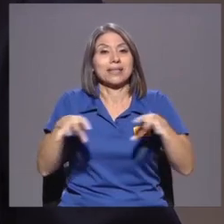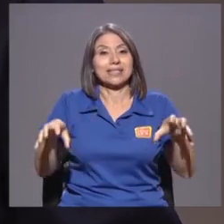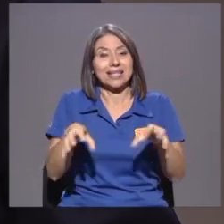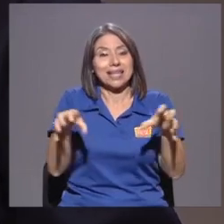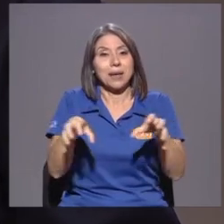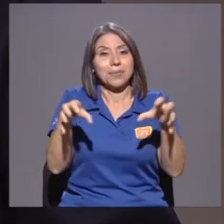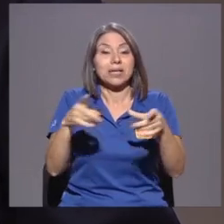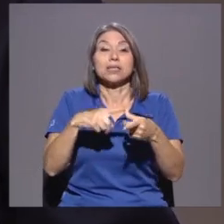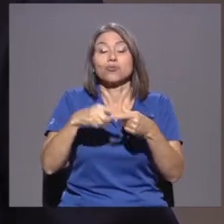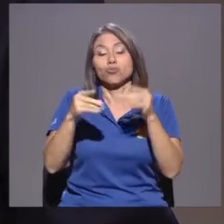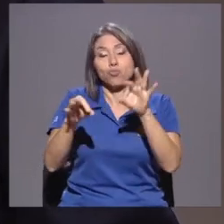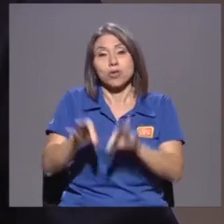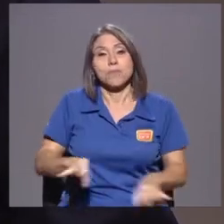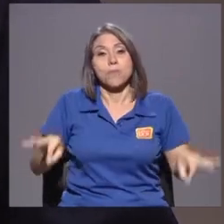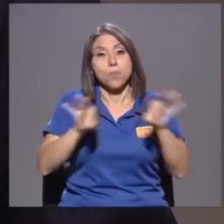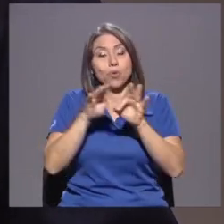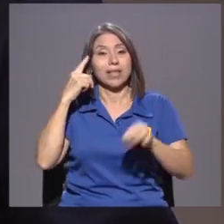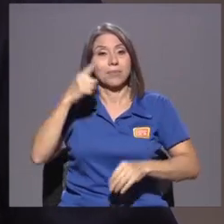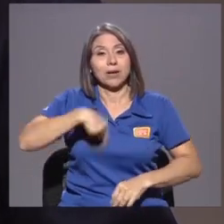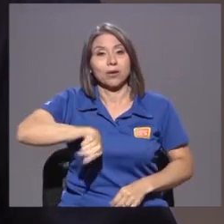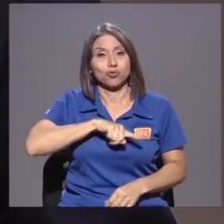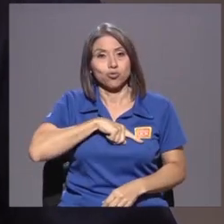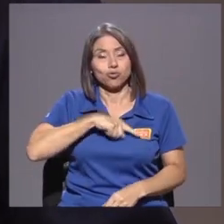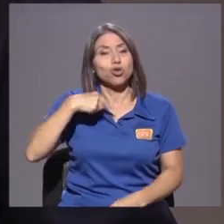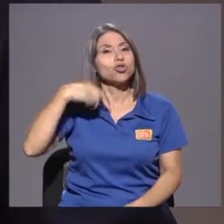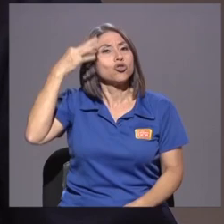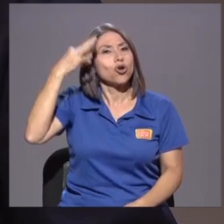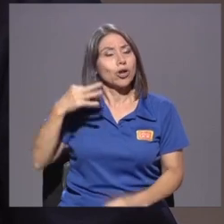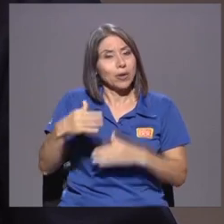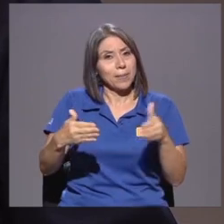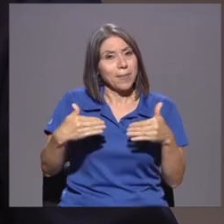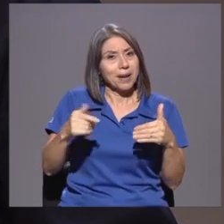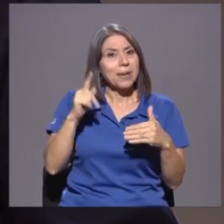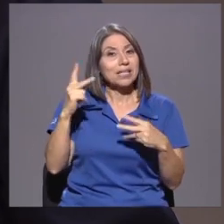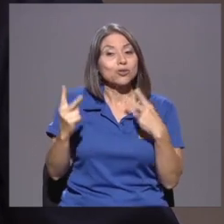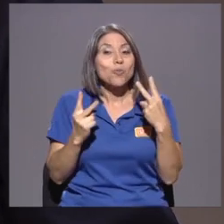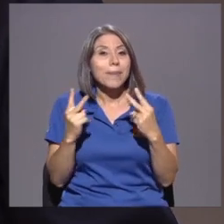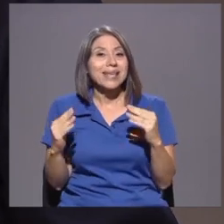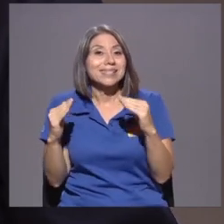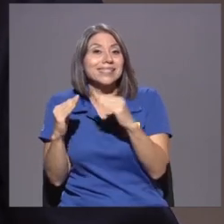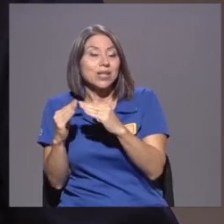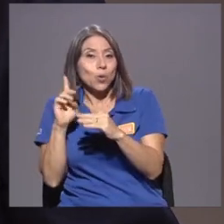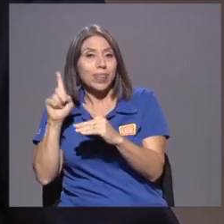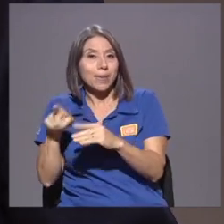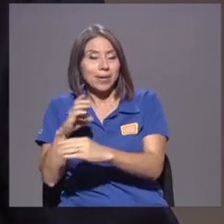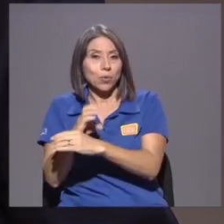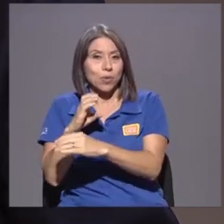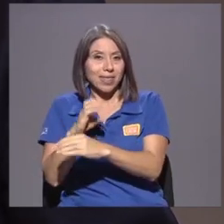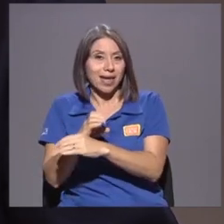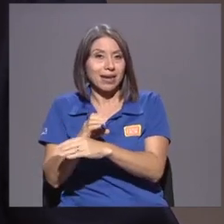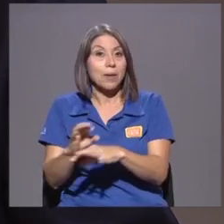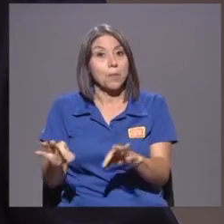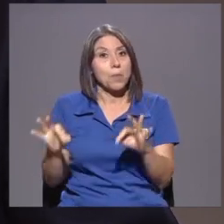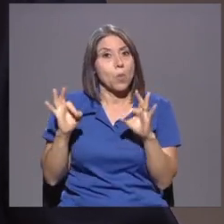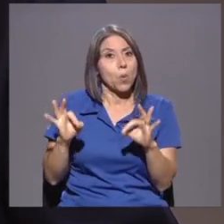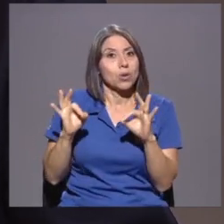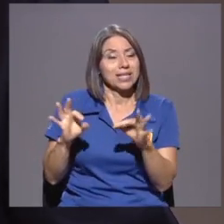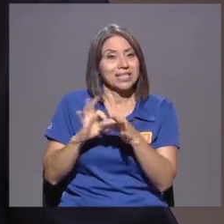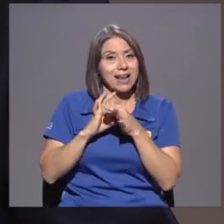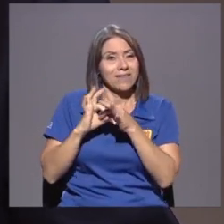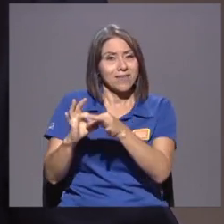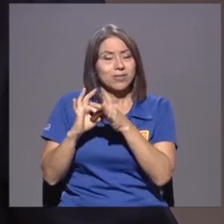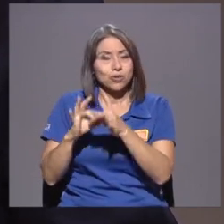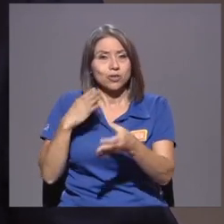es sumamente importante para nosotros y yo creo que es un vecino que hay que cuidar y con el cual por dicha las relaciones son